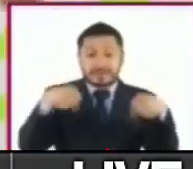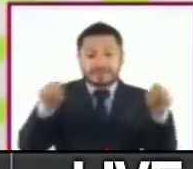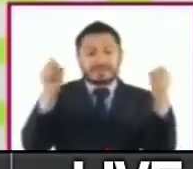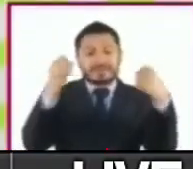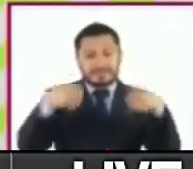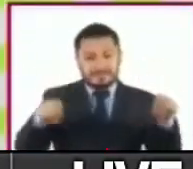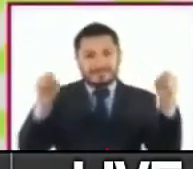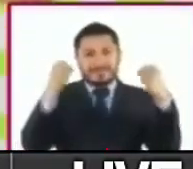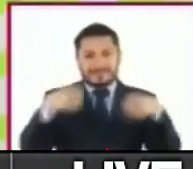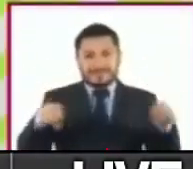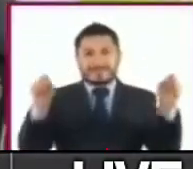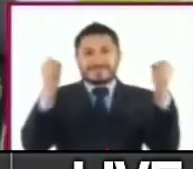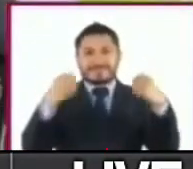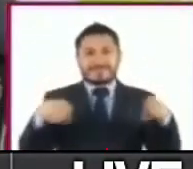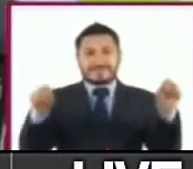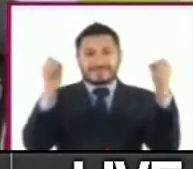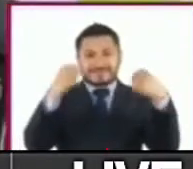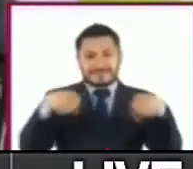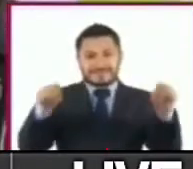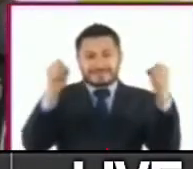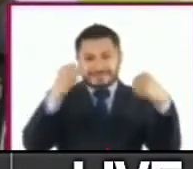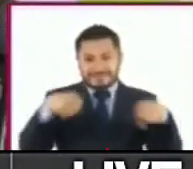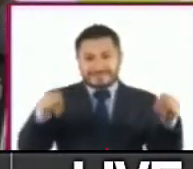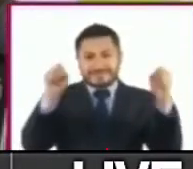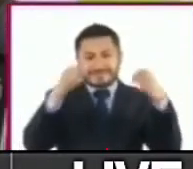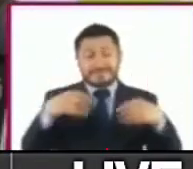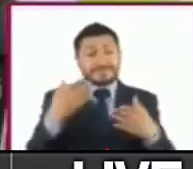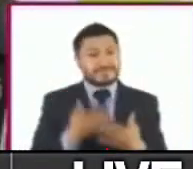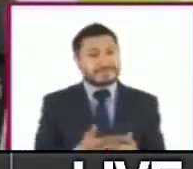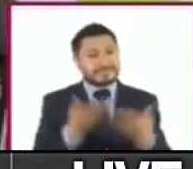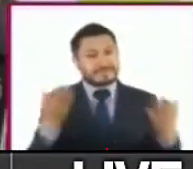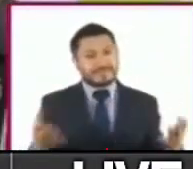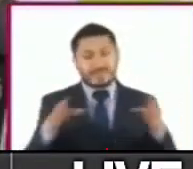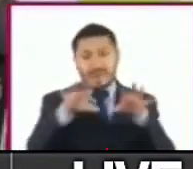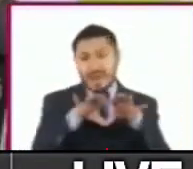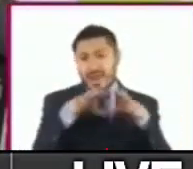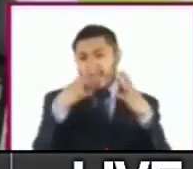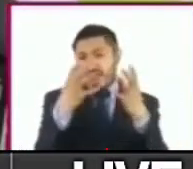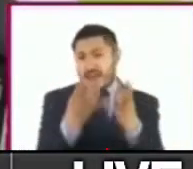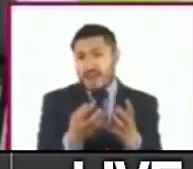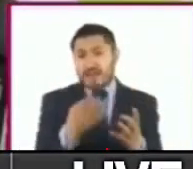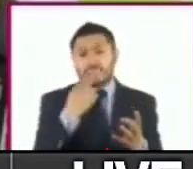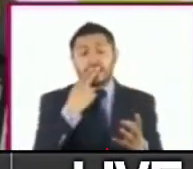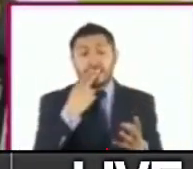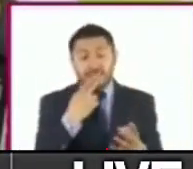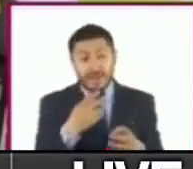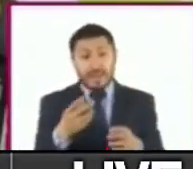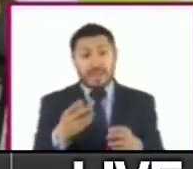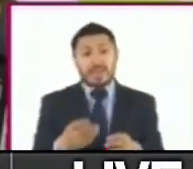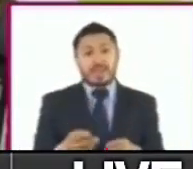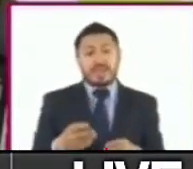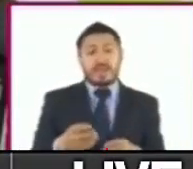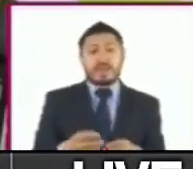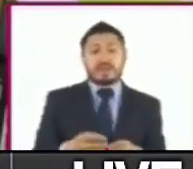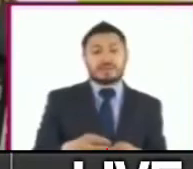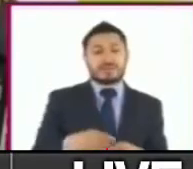Perfecto. Muy bien. Ahora usaremos nuestras pelotas de color carmina roja y Enrique